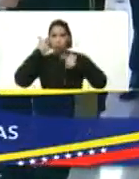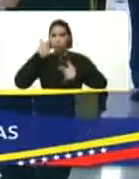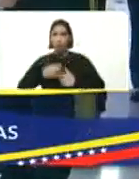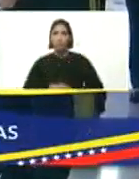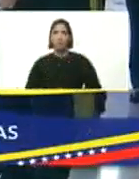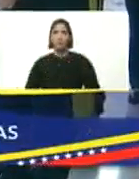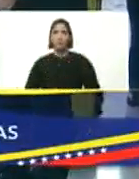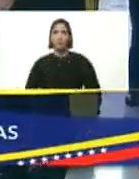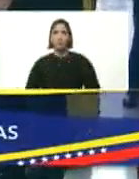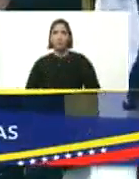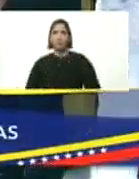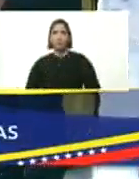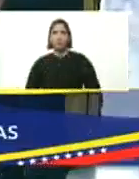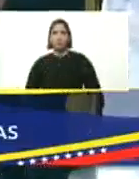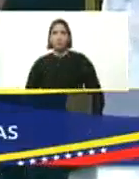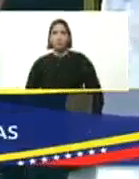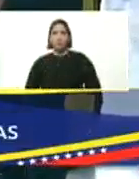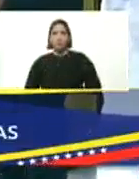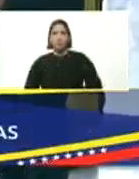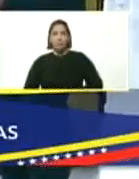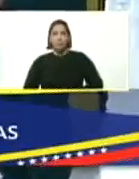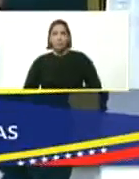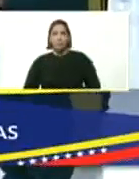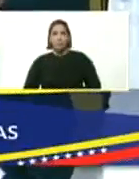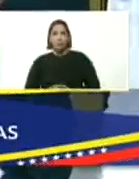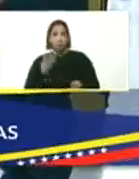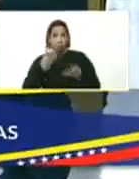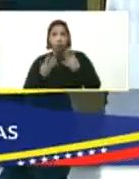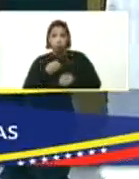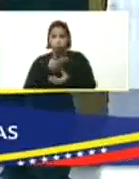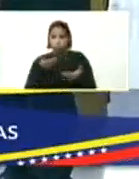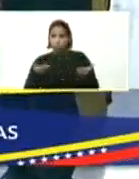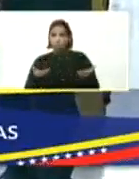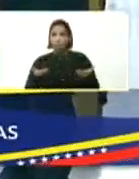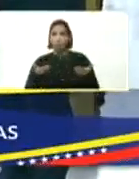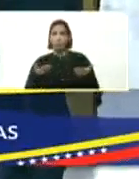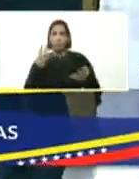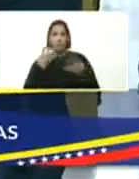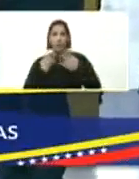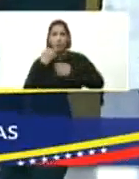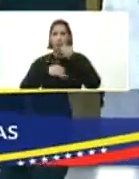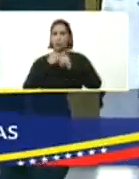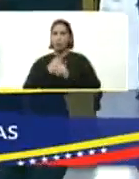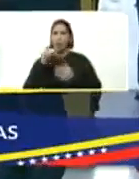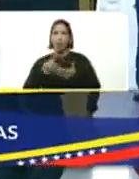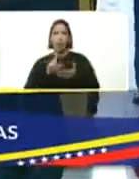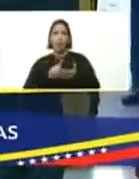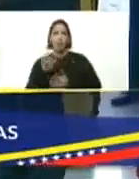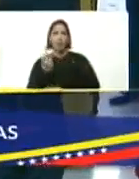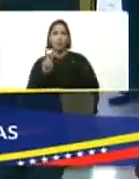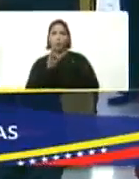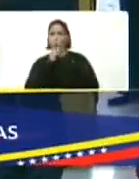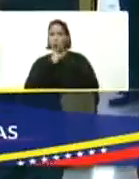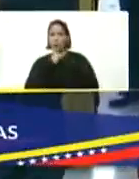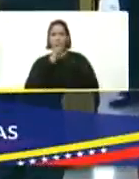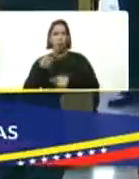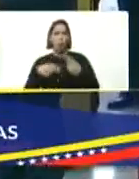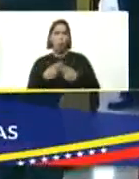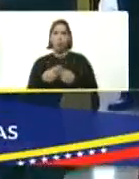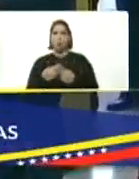Hugo Rafael Chávez Frías. Su feria, la Feria Internacional del Libro, en Venezuela no había algo como